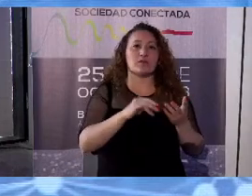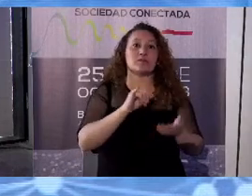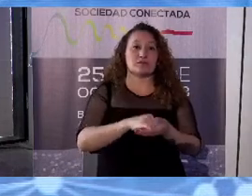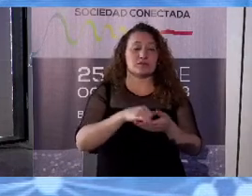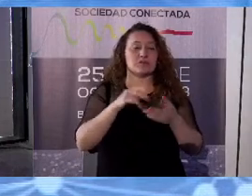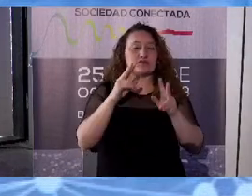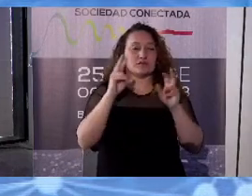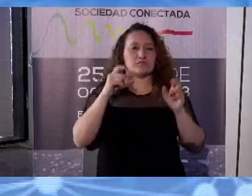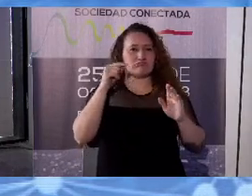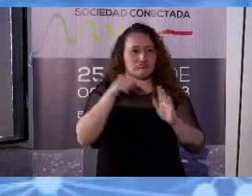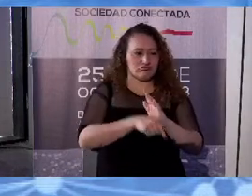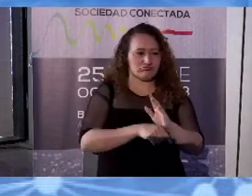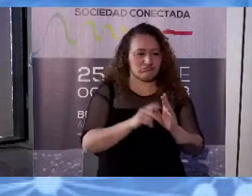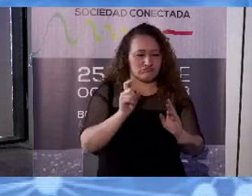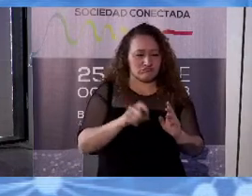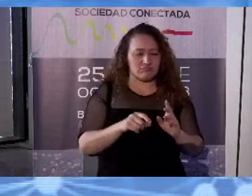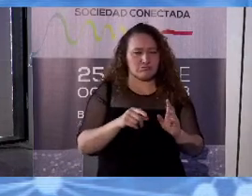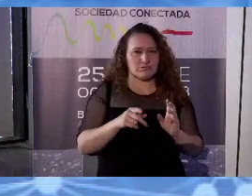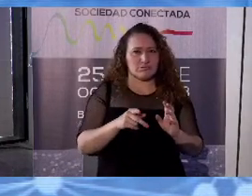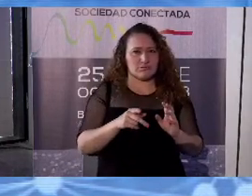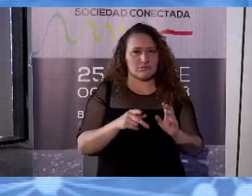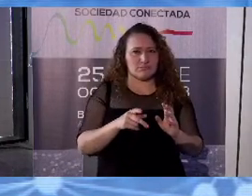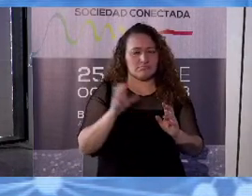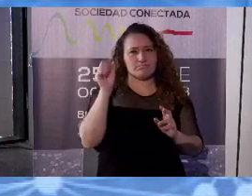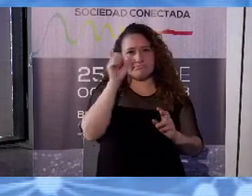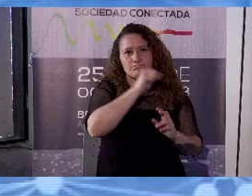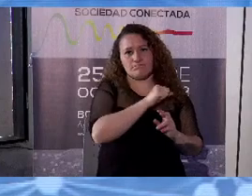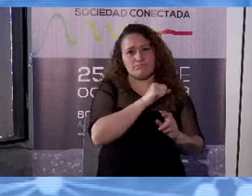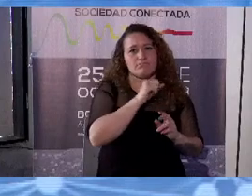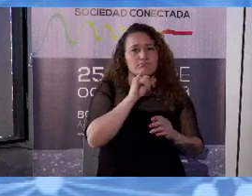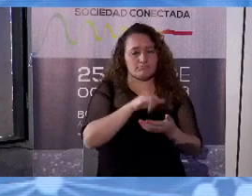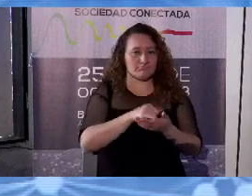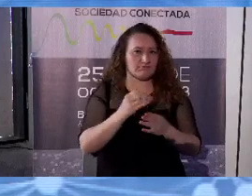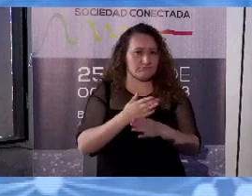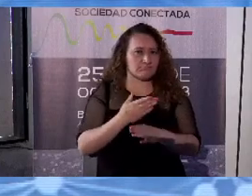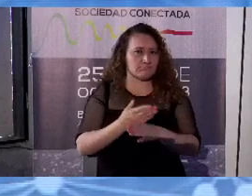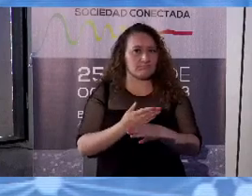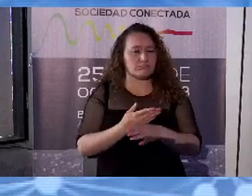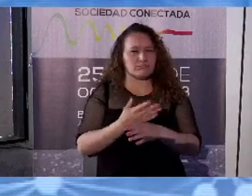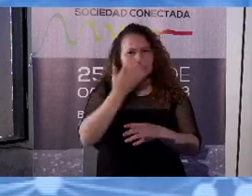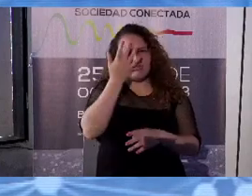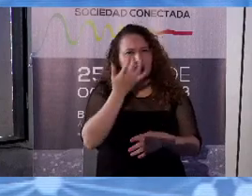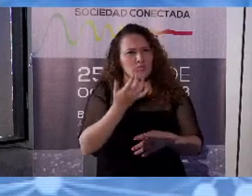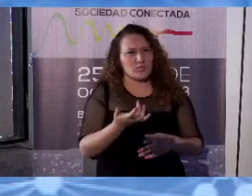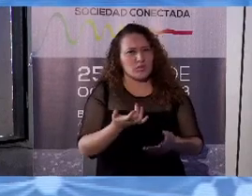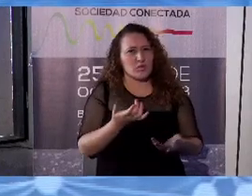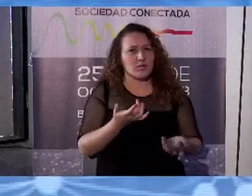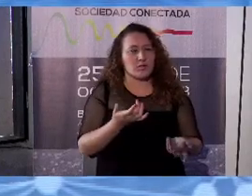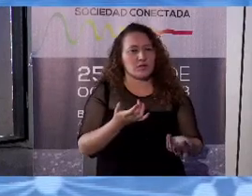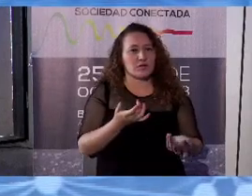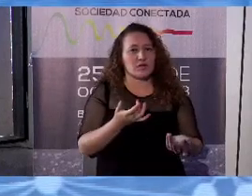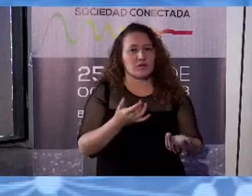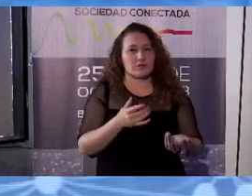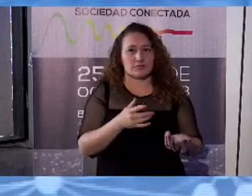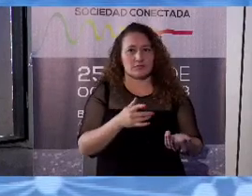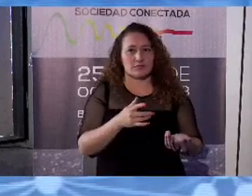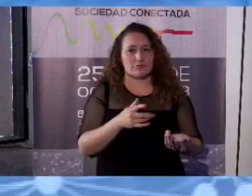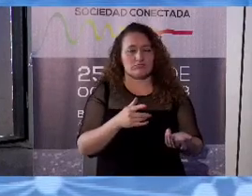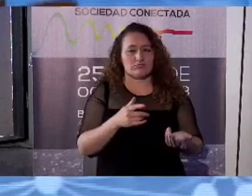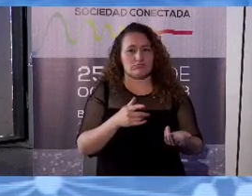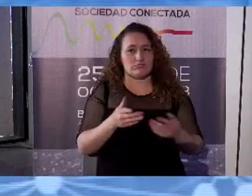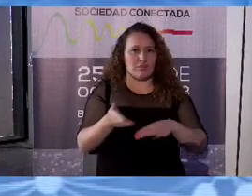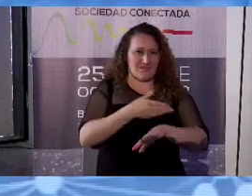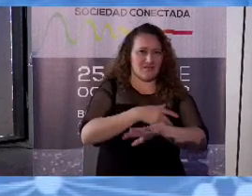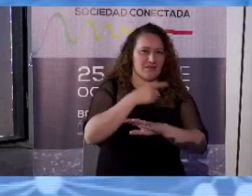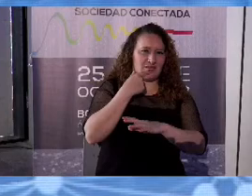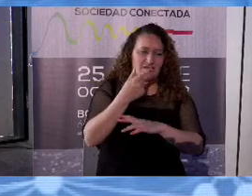hemos dado cuenta de eso para empezar a ver los problemas o sea por qué es que tenemos eso y como les dije no quise ponerles